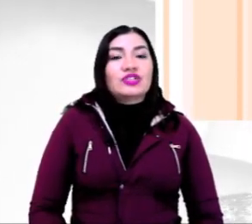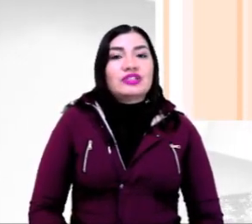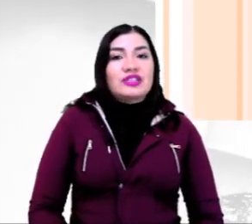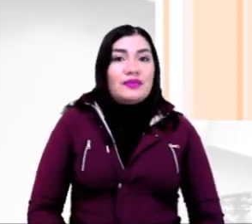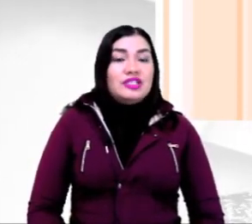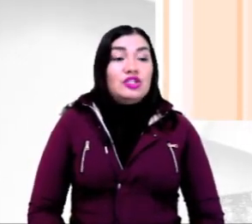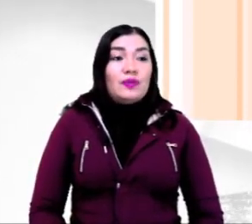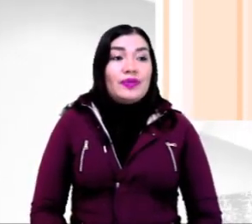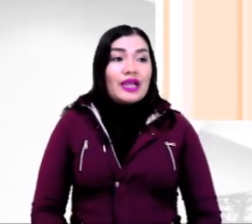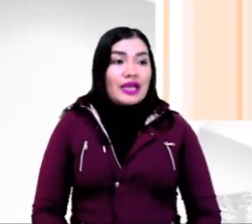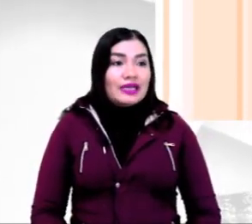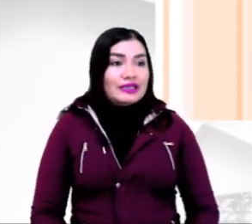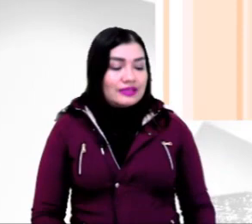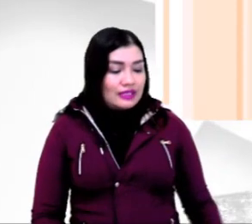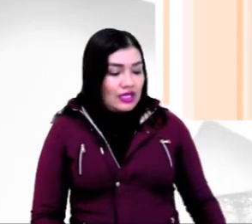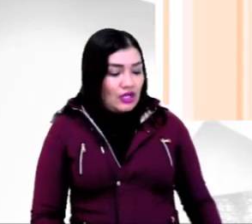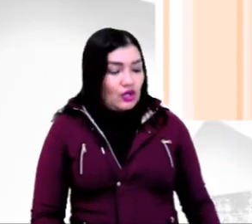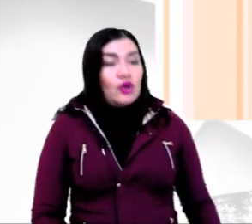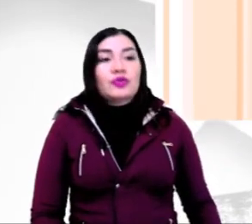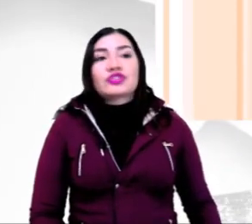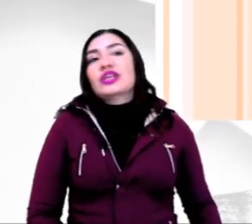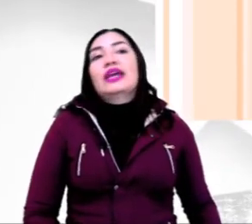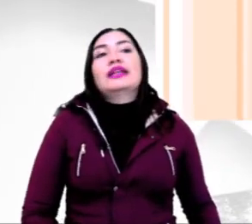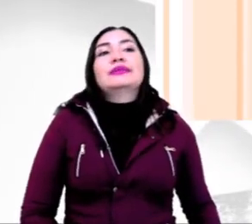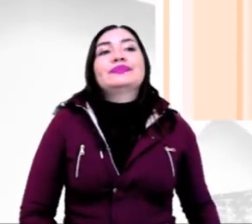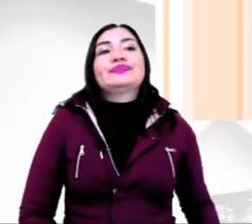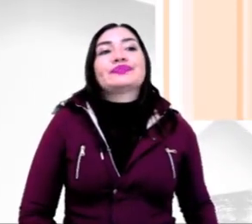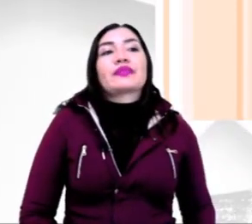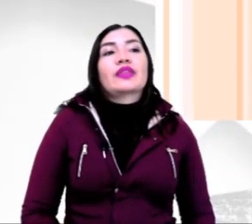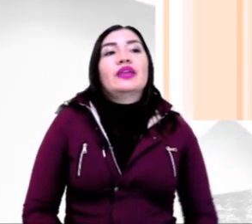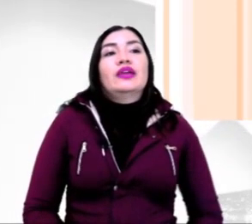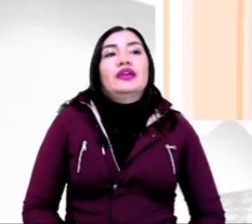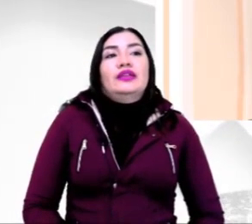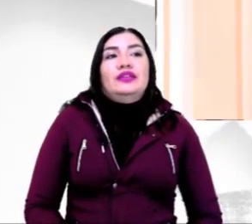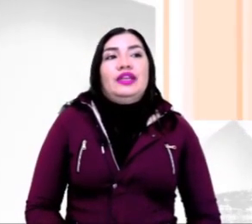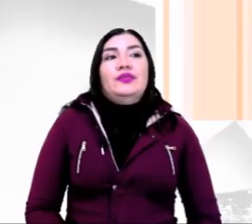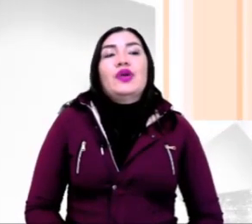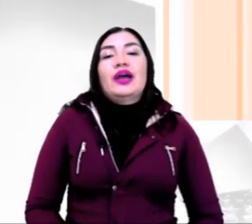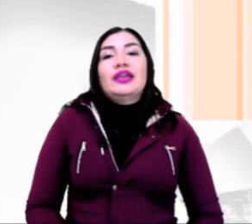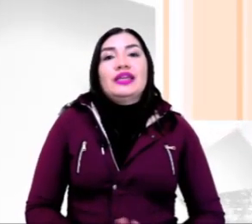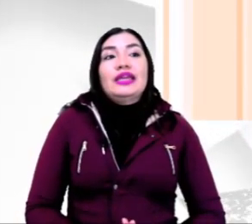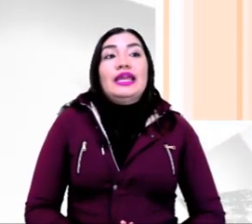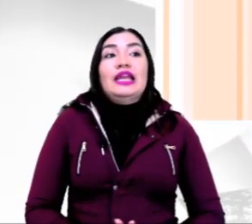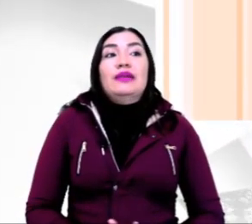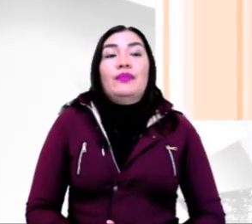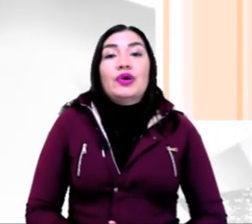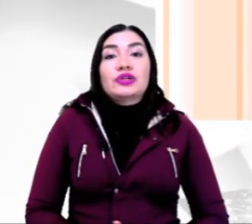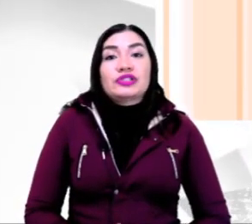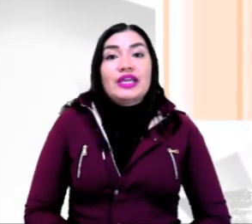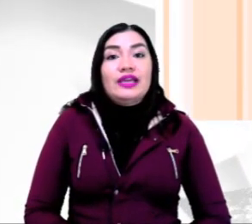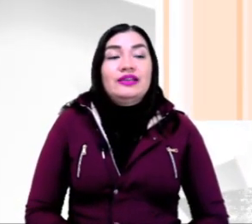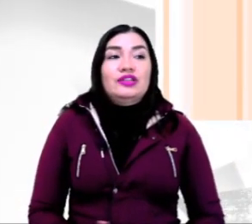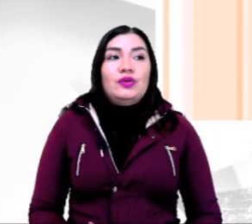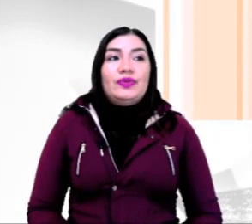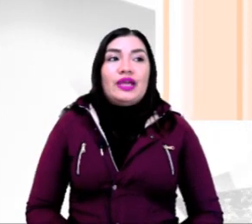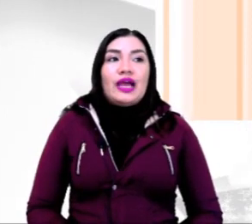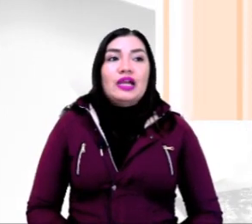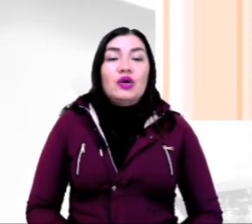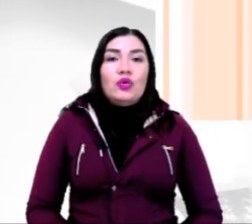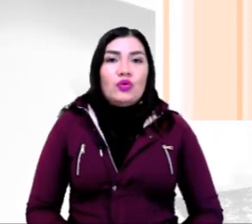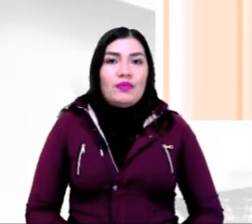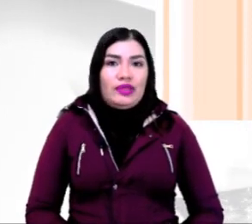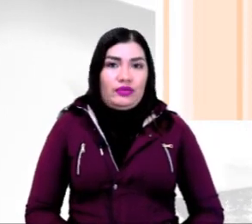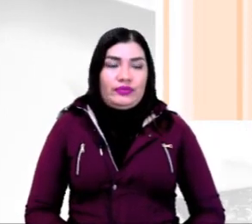de ecosistemas tropicales, como ser, tenemos ahí el bosque